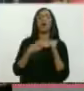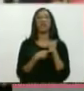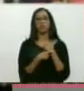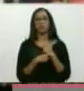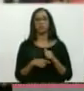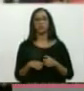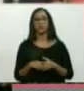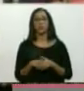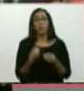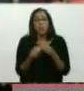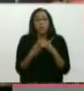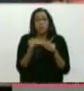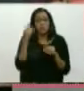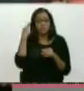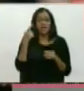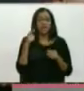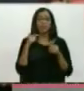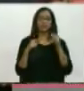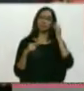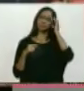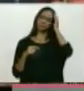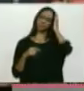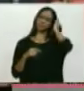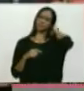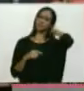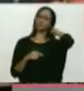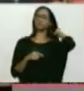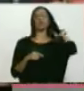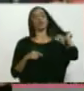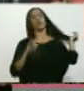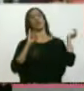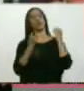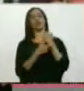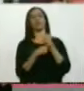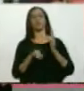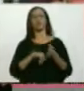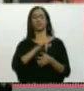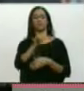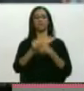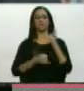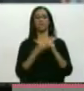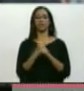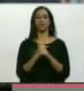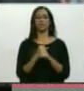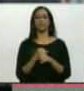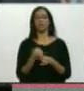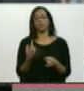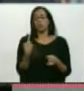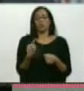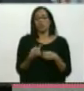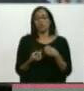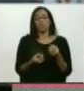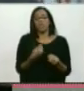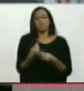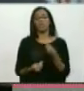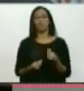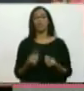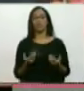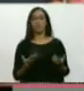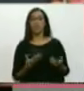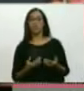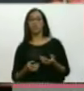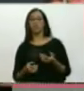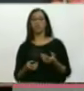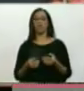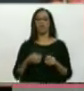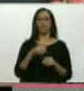Y como todo el mundo sabe, Juan Guaidó andaba en una gira internacional y anda en una gira internacional, y lo único que le hicieron fue lanzarle